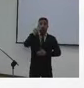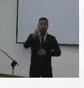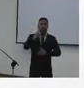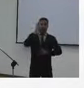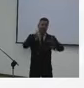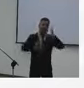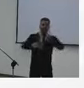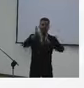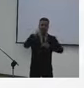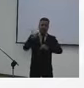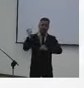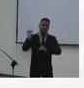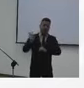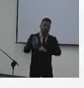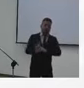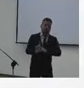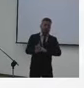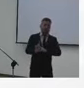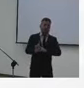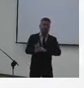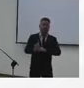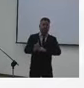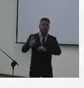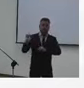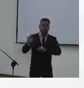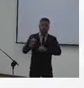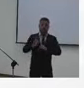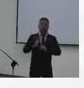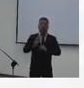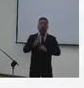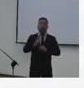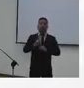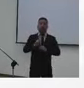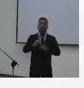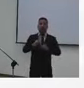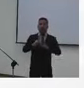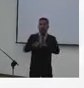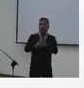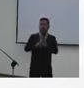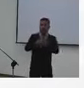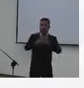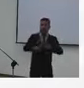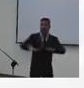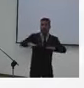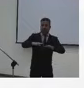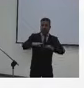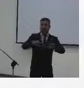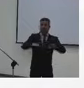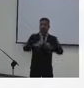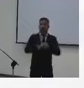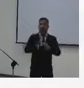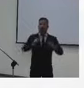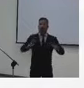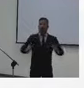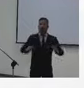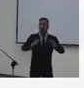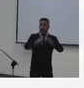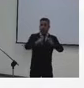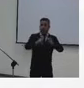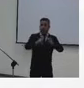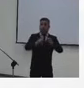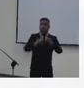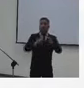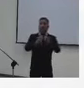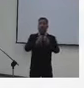Ella, una mujer que con toda la experiencia que ha tenido durante su transcurso por el órgano legislativo de este país, por la